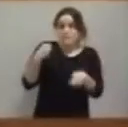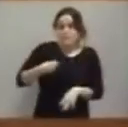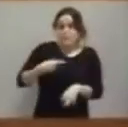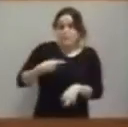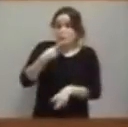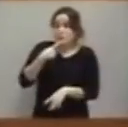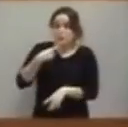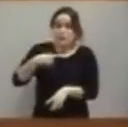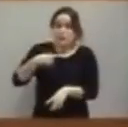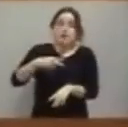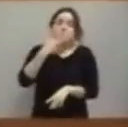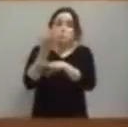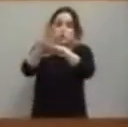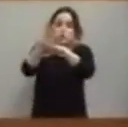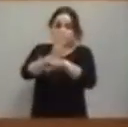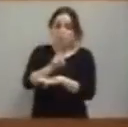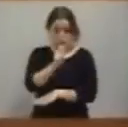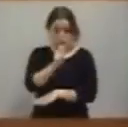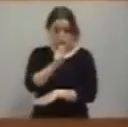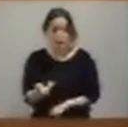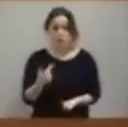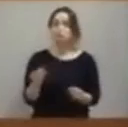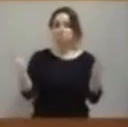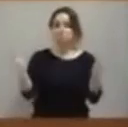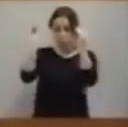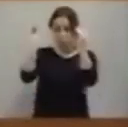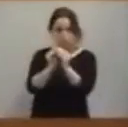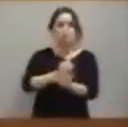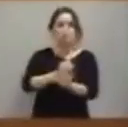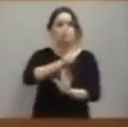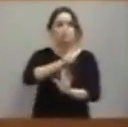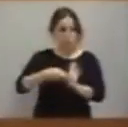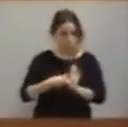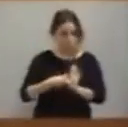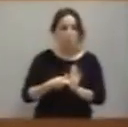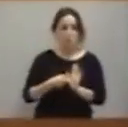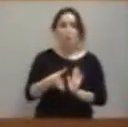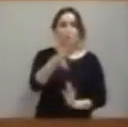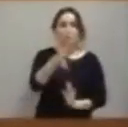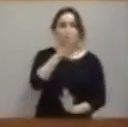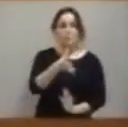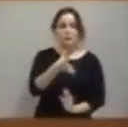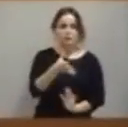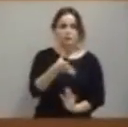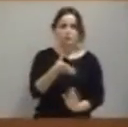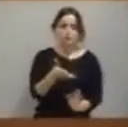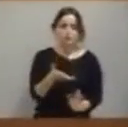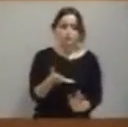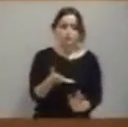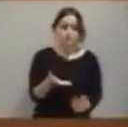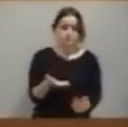del Partido Socialista, los comparto absolutamente, tanto que los comparto que por eso era una de las causas por las cuales yo